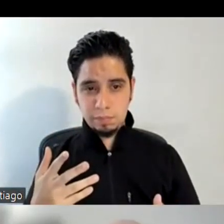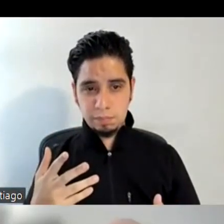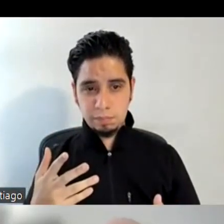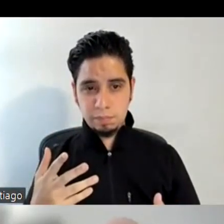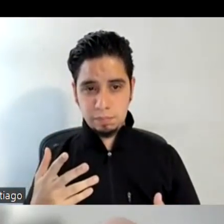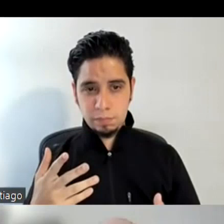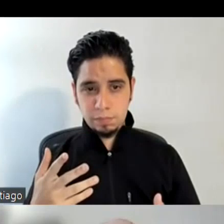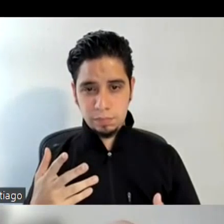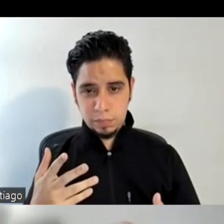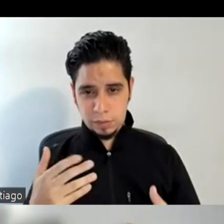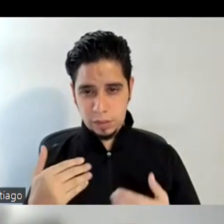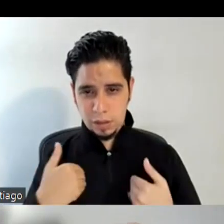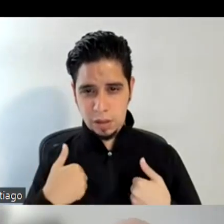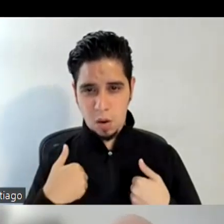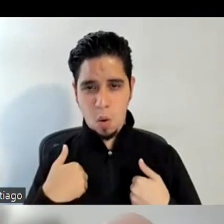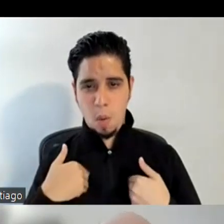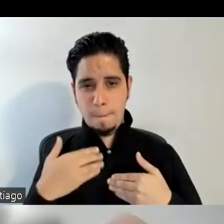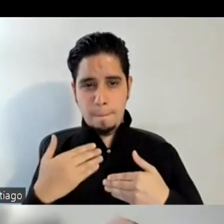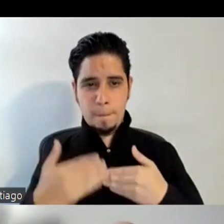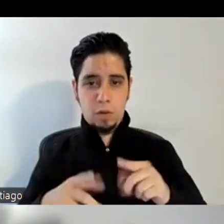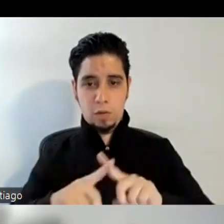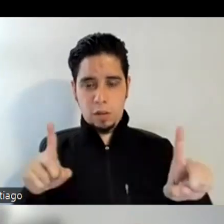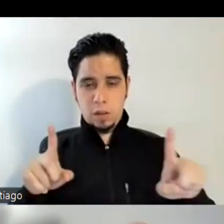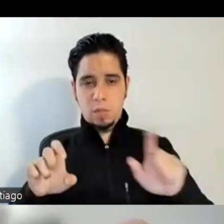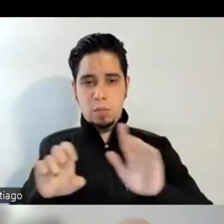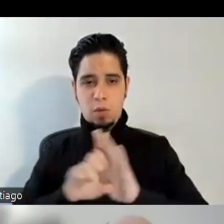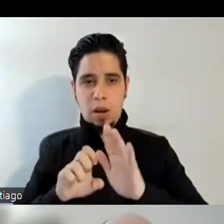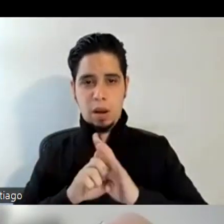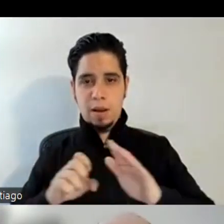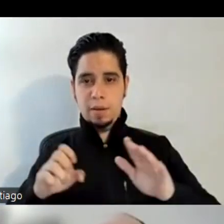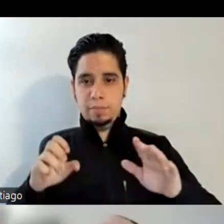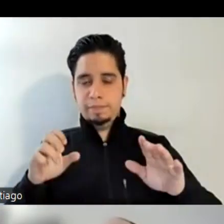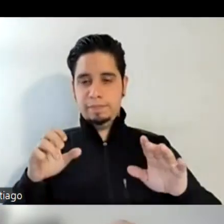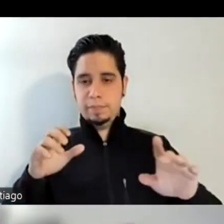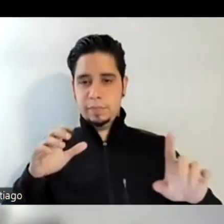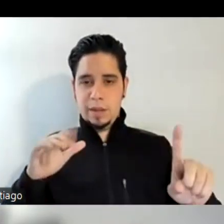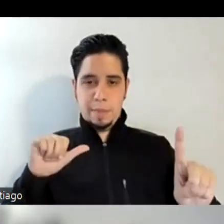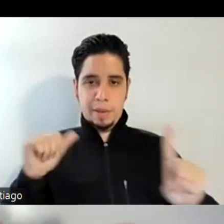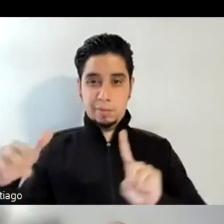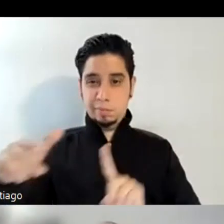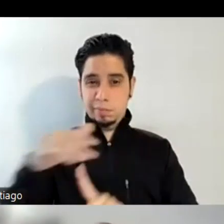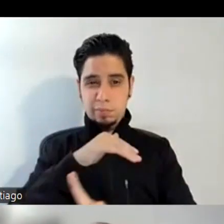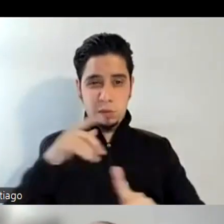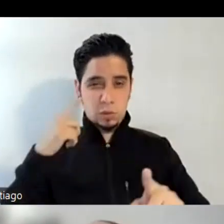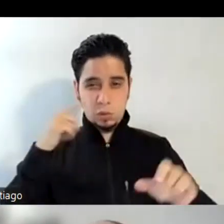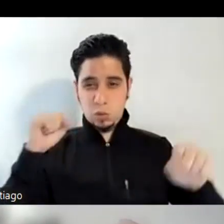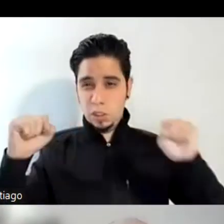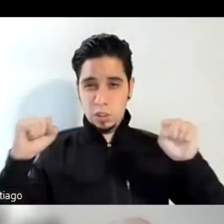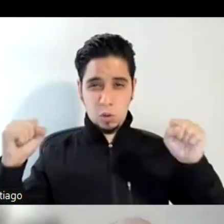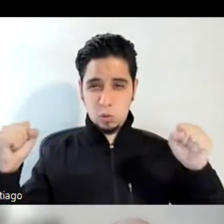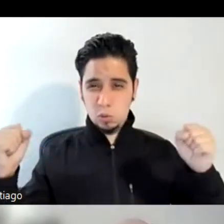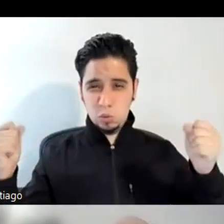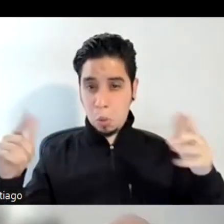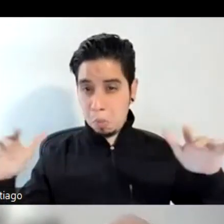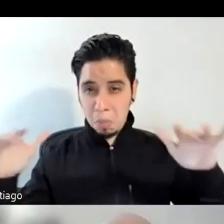un bloqueo diferente al estar al aire libre. Eso cambia los sonidos,